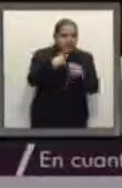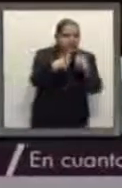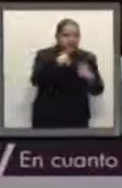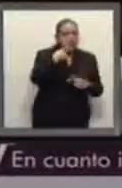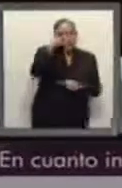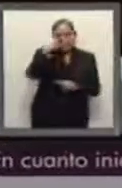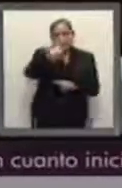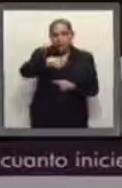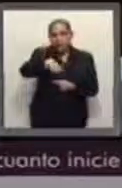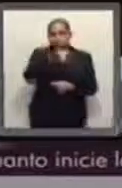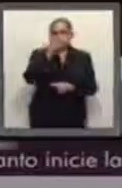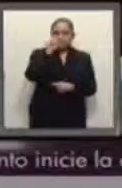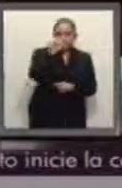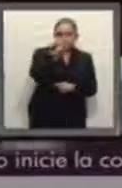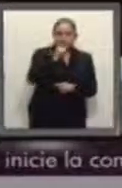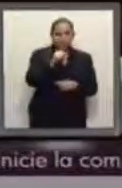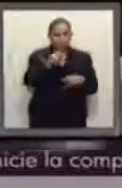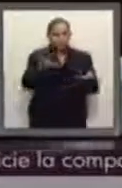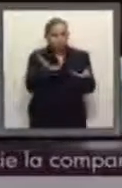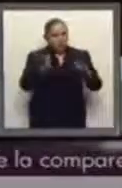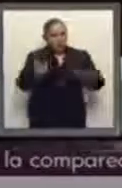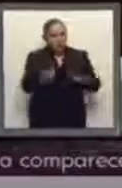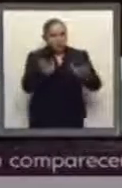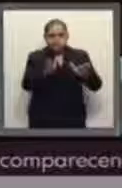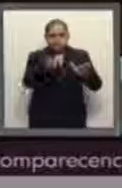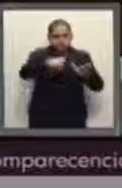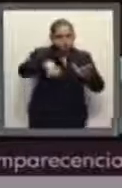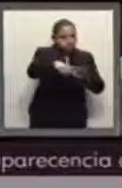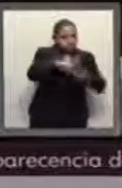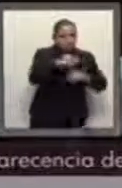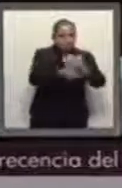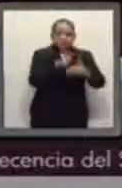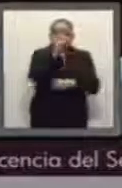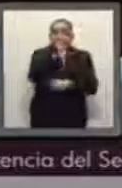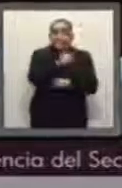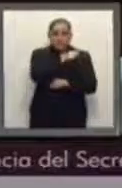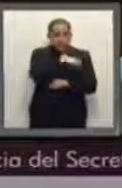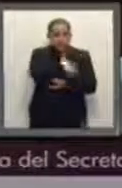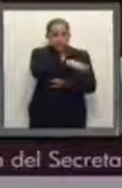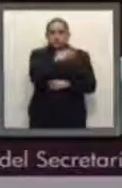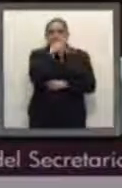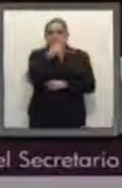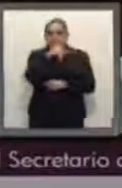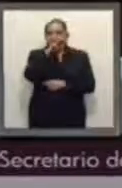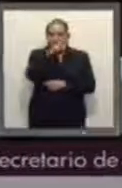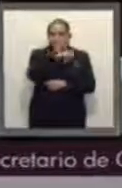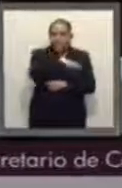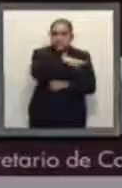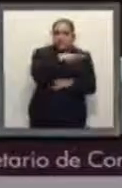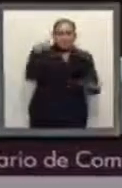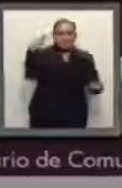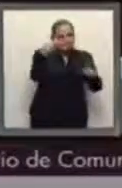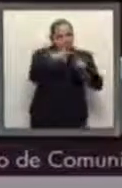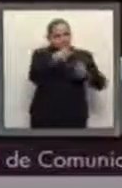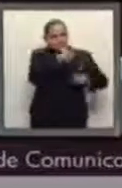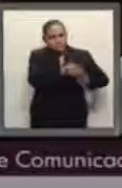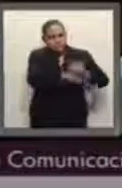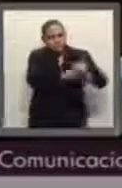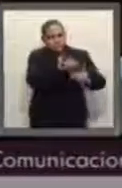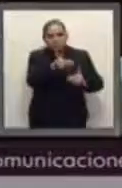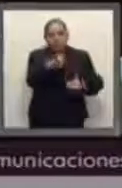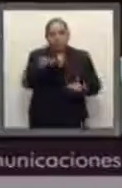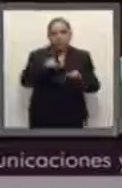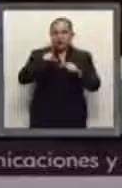movimiento sindical independiente de este país, así como a los padres y madres de familia que luchan por ellos. Es por esto